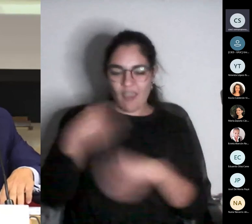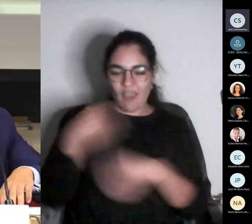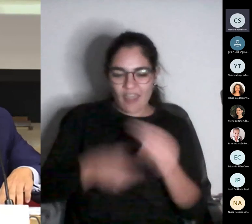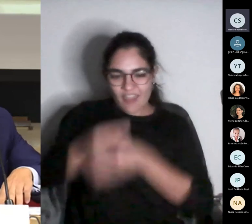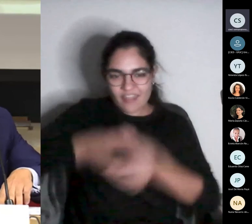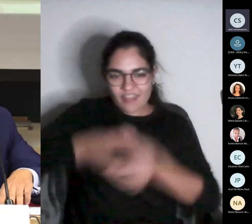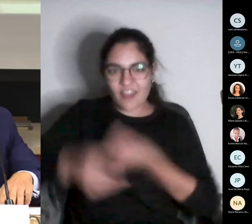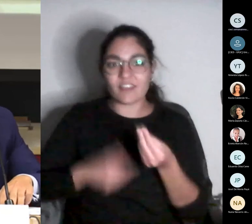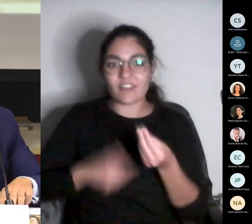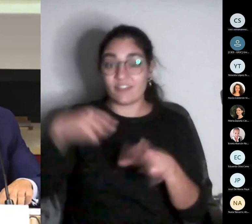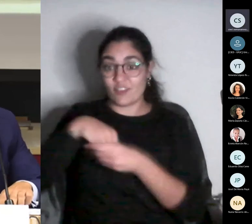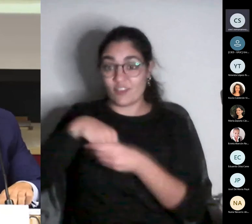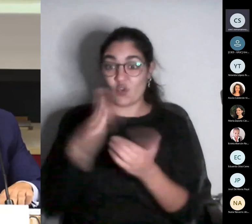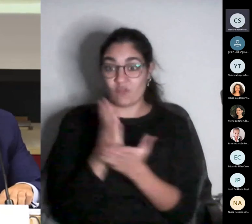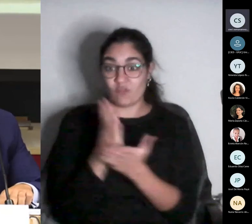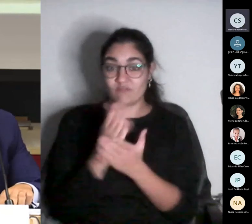Carlos.